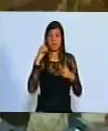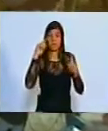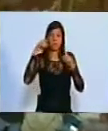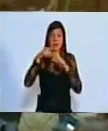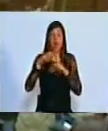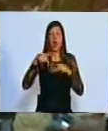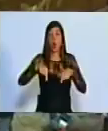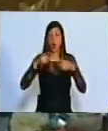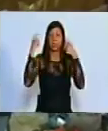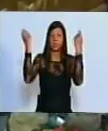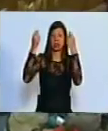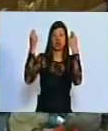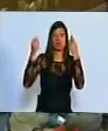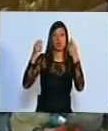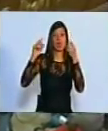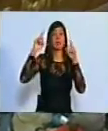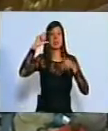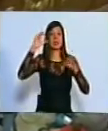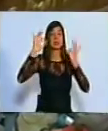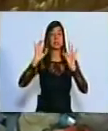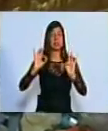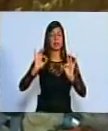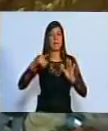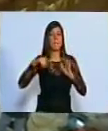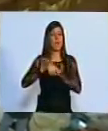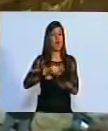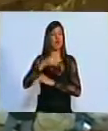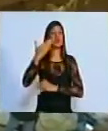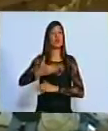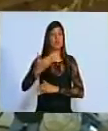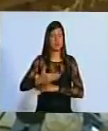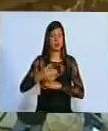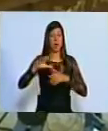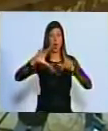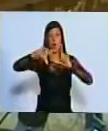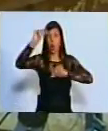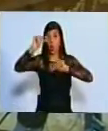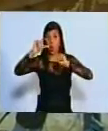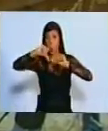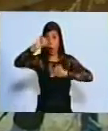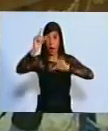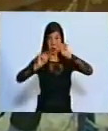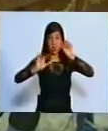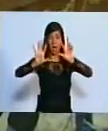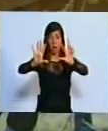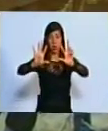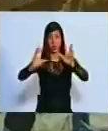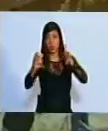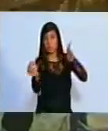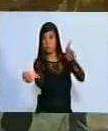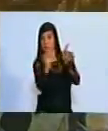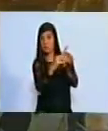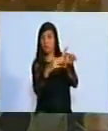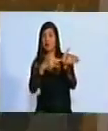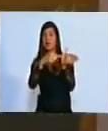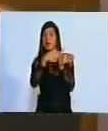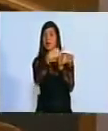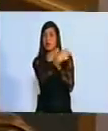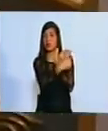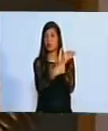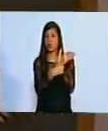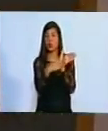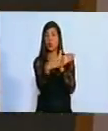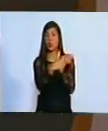Hoy celebramos un acto simbólico de profundidad enorme. La octava estrella en nuestra bandera significa muchas cosas, pero sobre todo es un